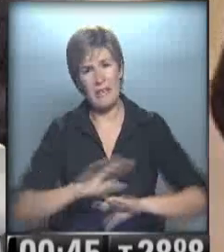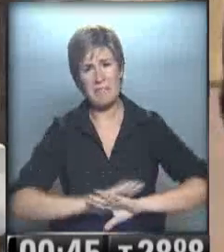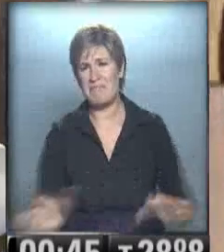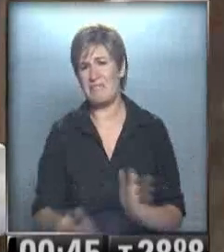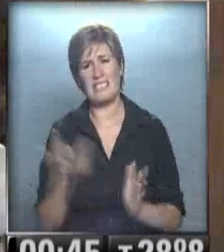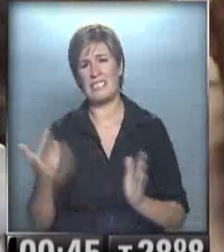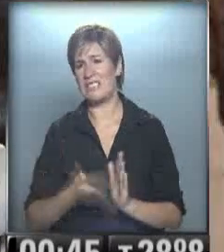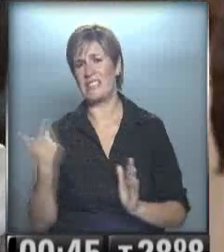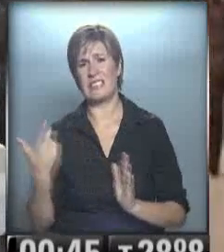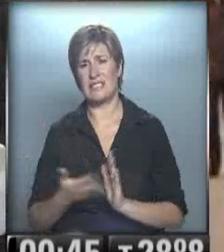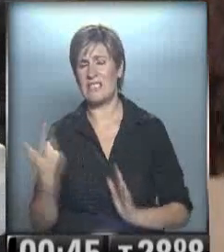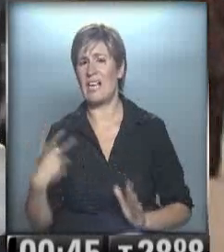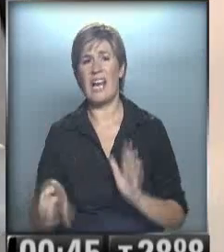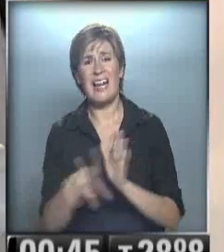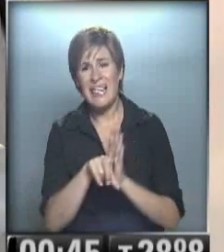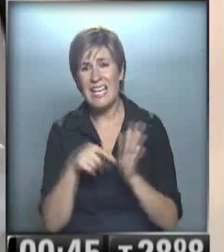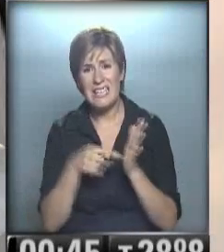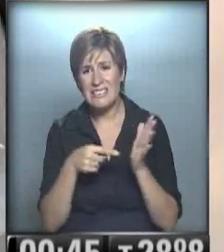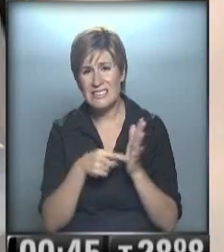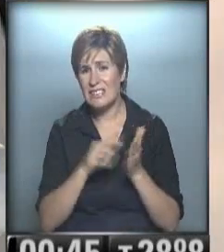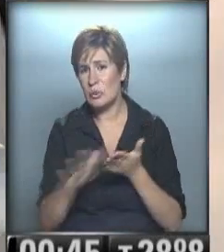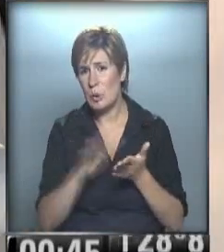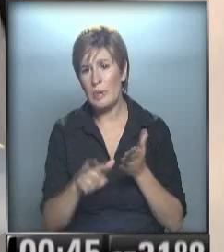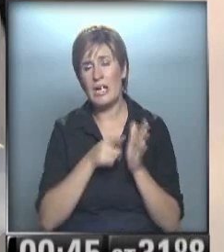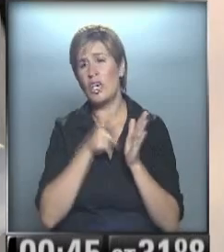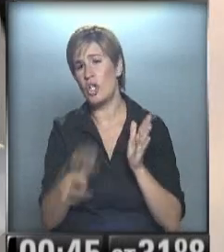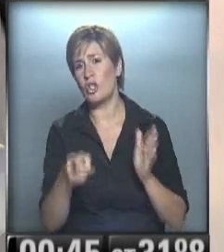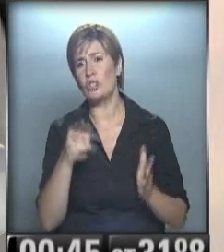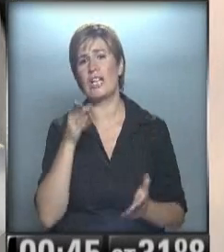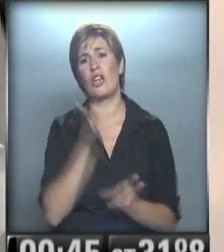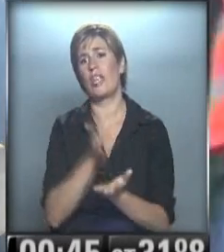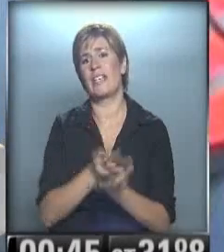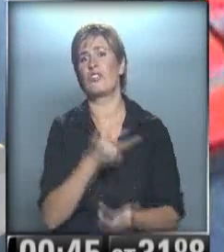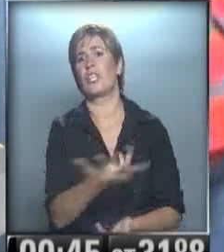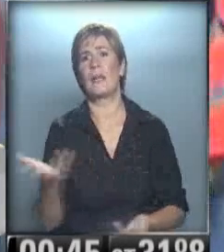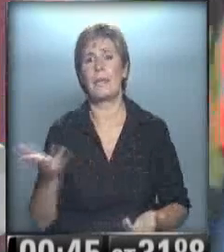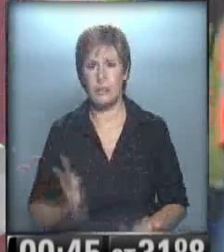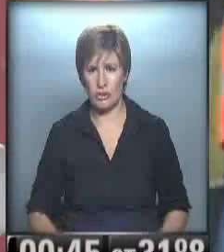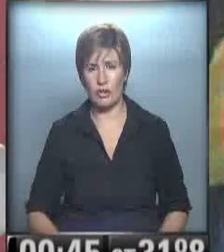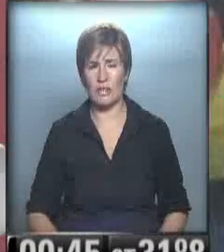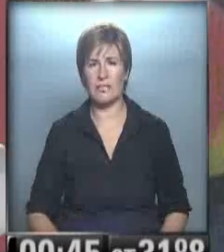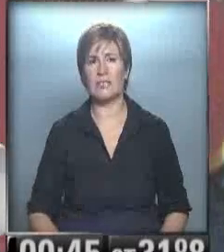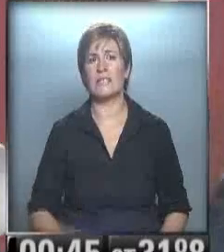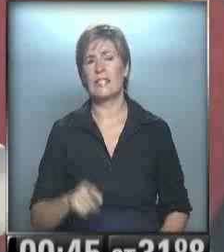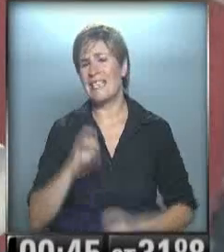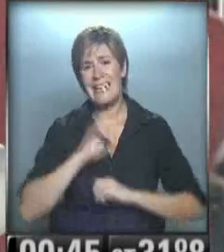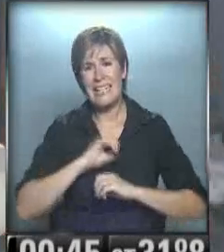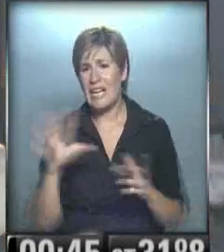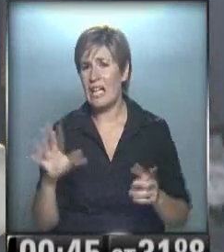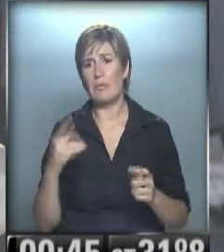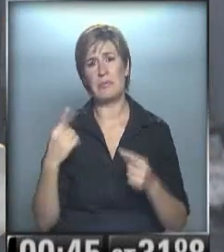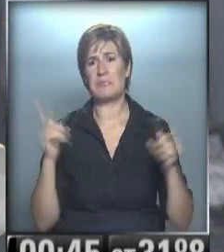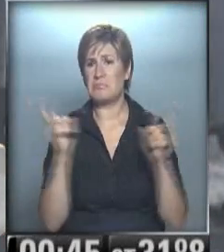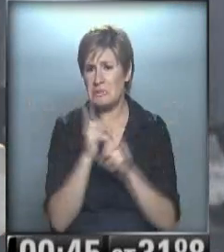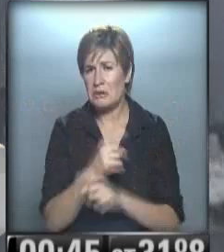las que ya denunciaron como violatorias de derechos civiles fundamentales. Los incidentes más graves iniciaron cuando miles